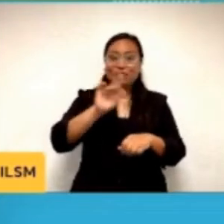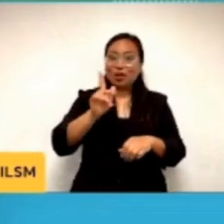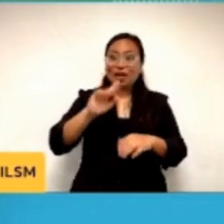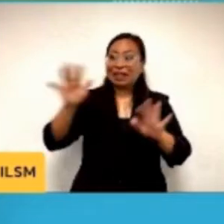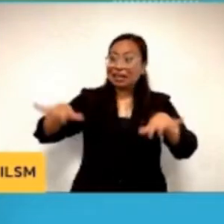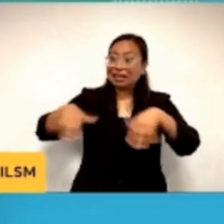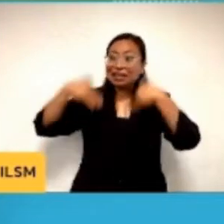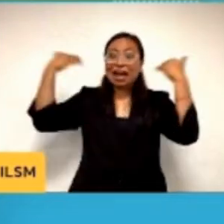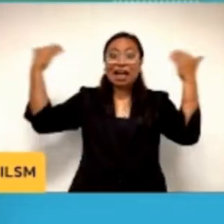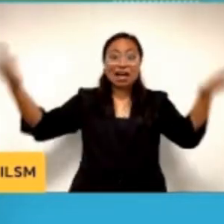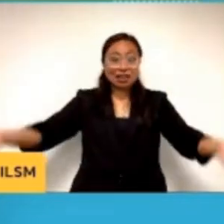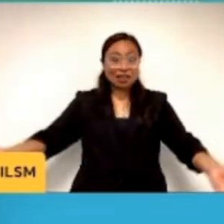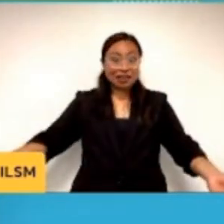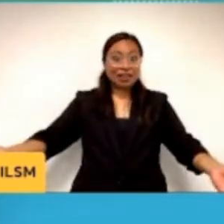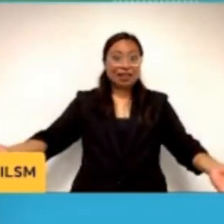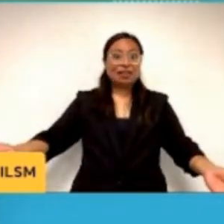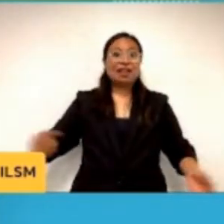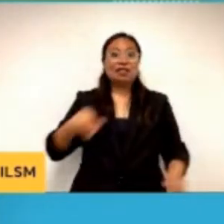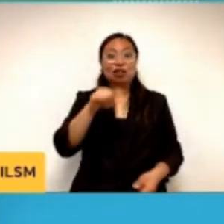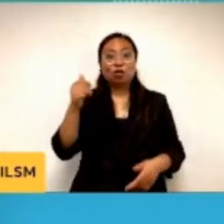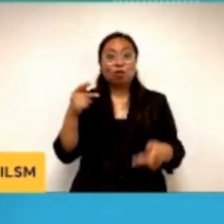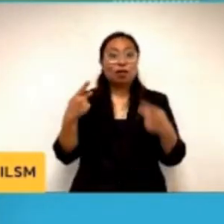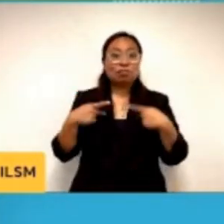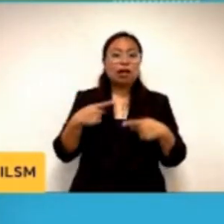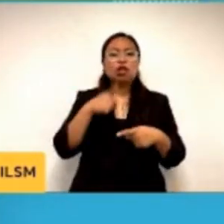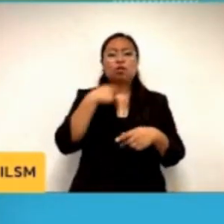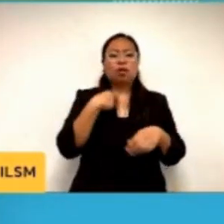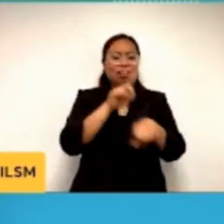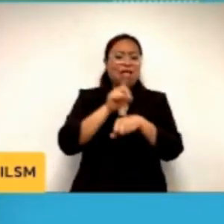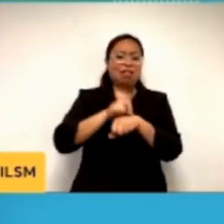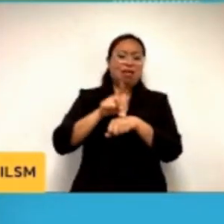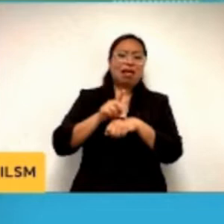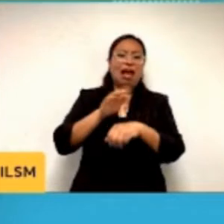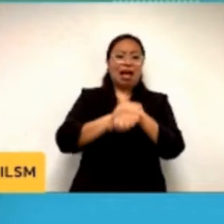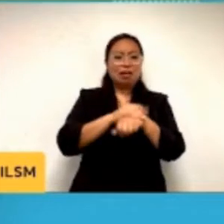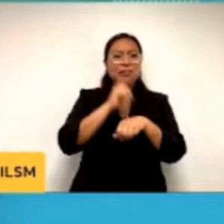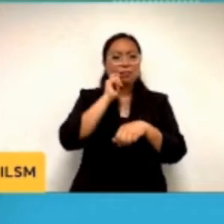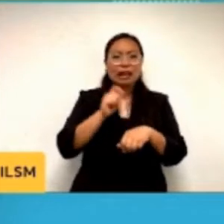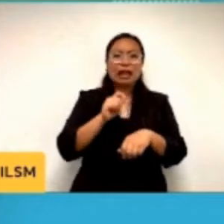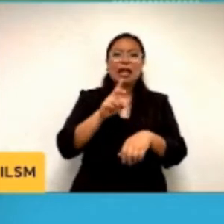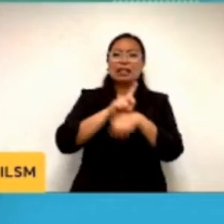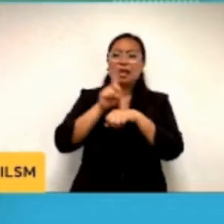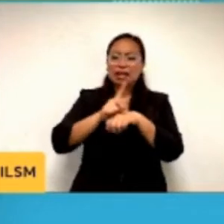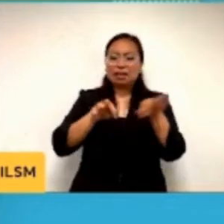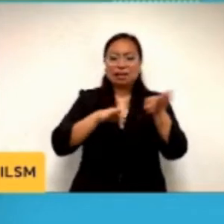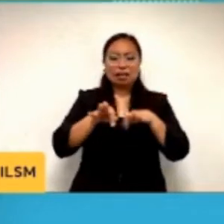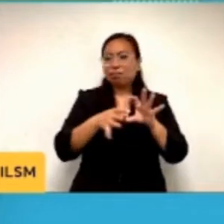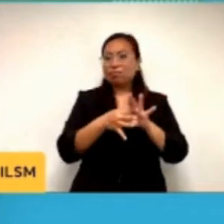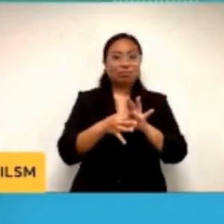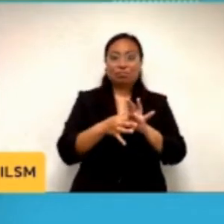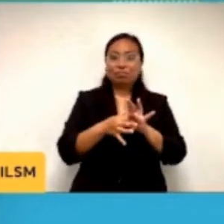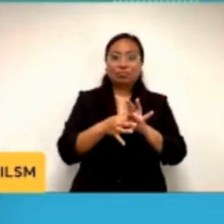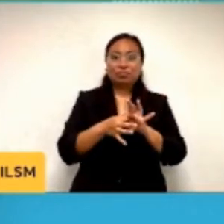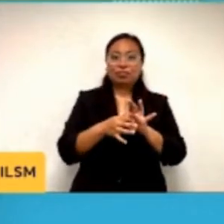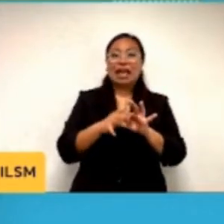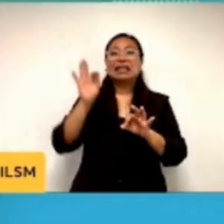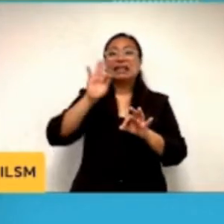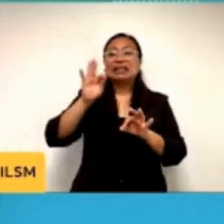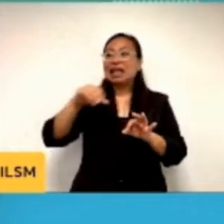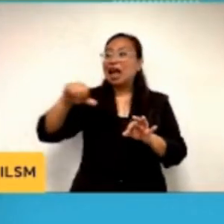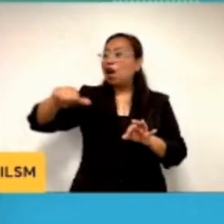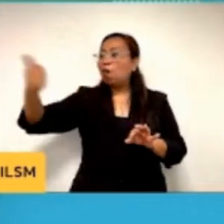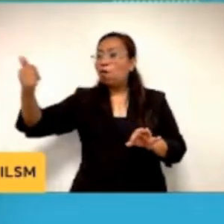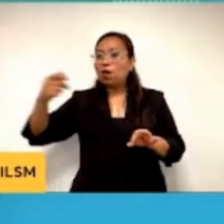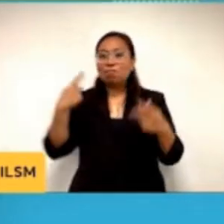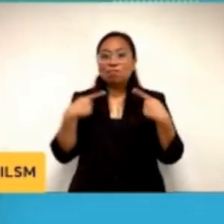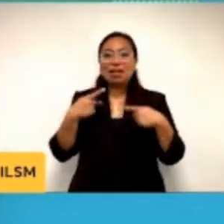tu familia, no son las personas con las que trabajas todos los días, sino las personas con las que alguna vez trabajaste, las